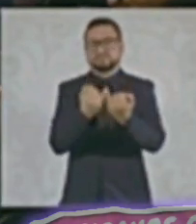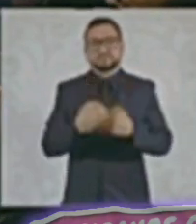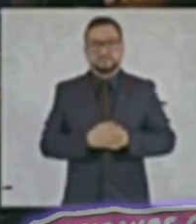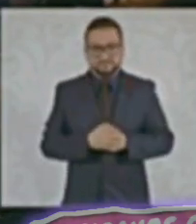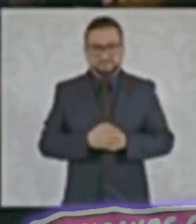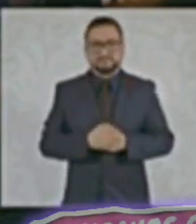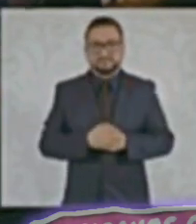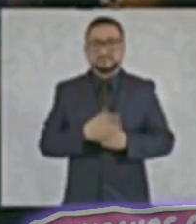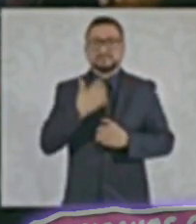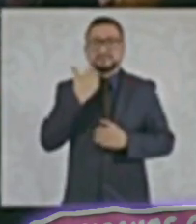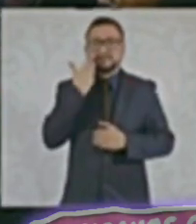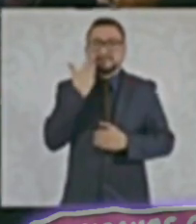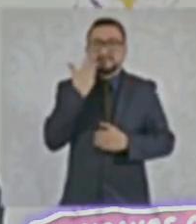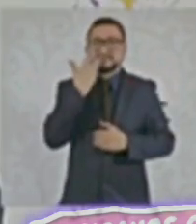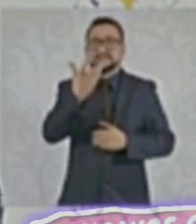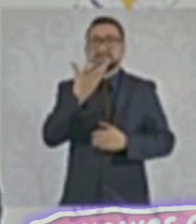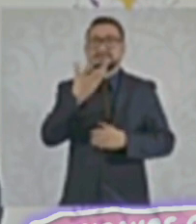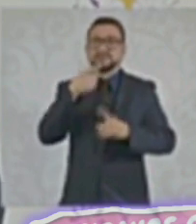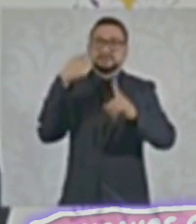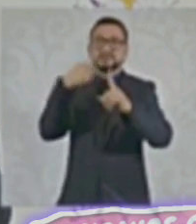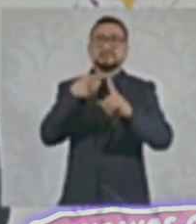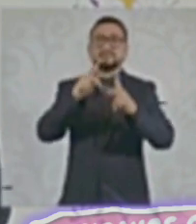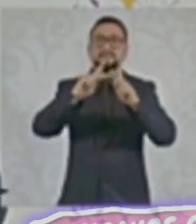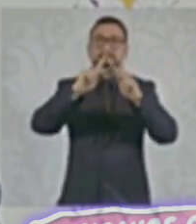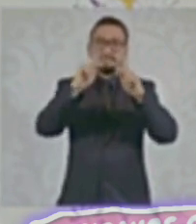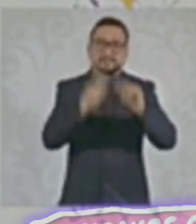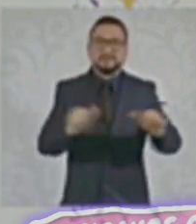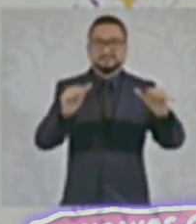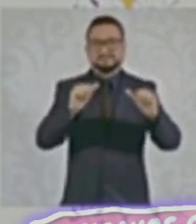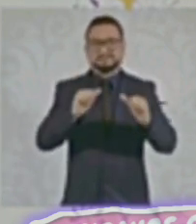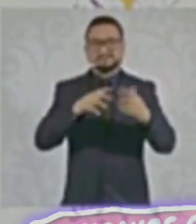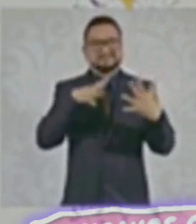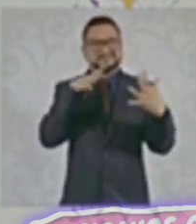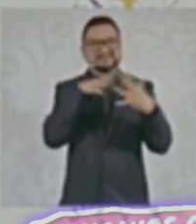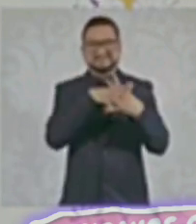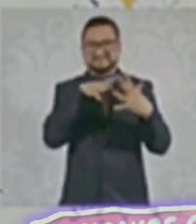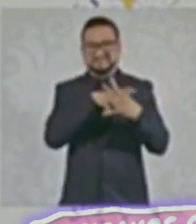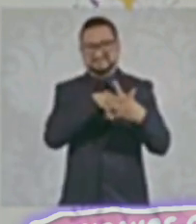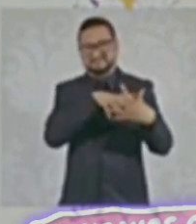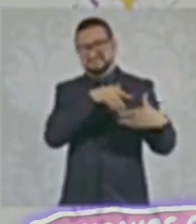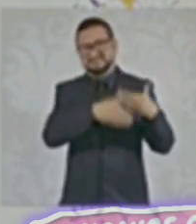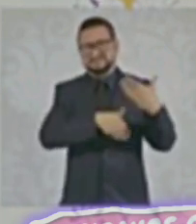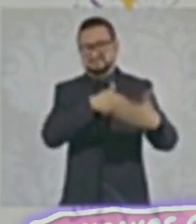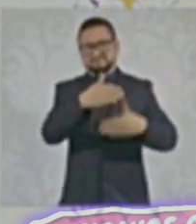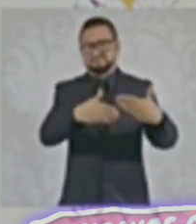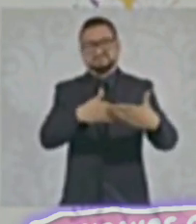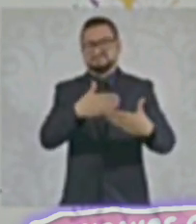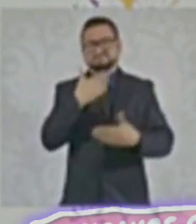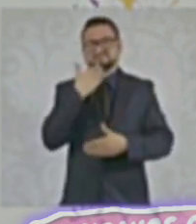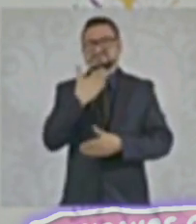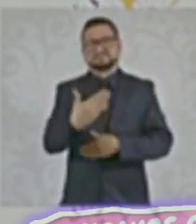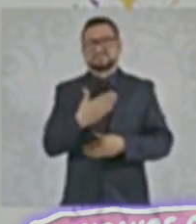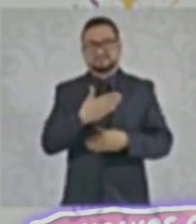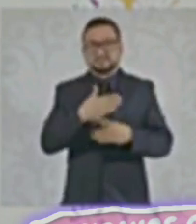la búsqueda de la paz por encima de todo. La guerra nunca va a llevar a buen destino.